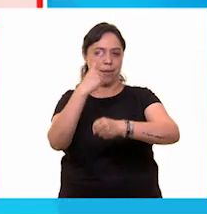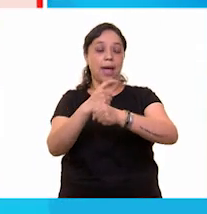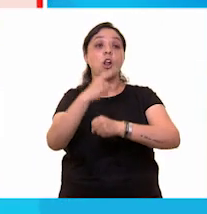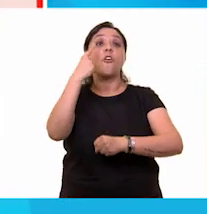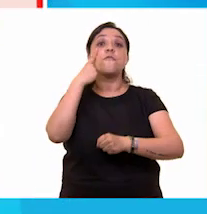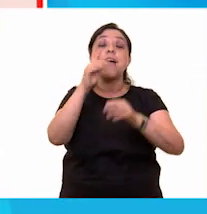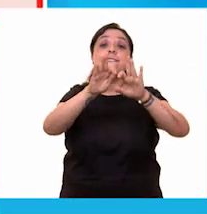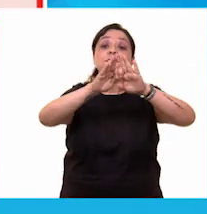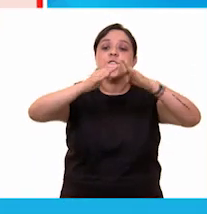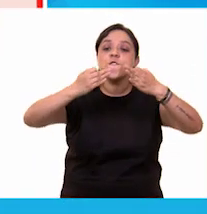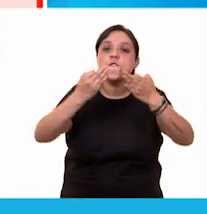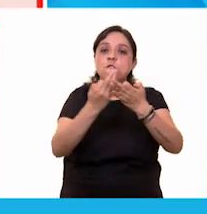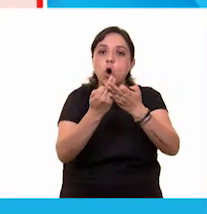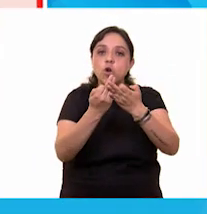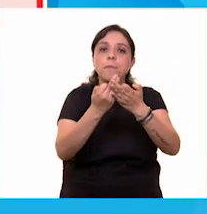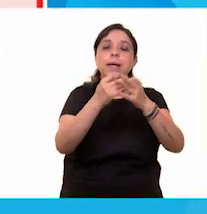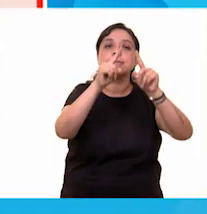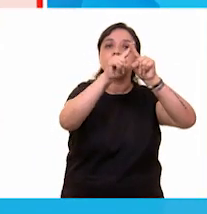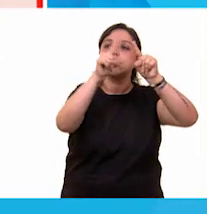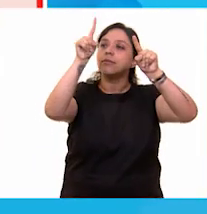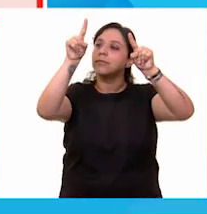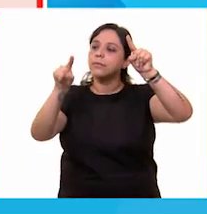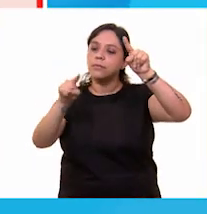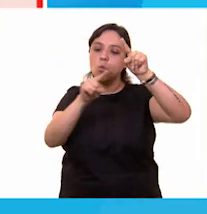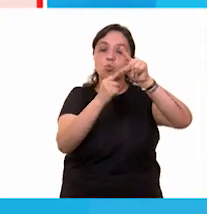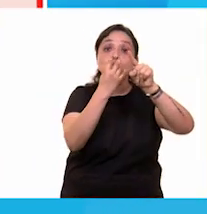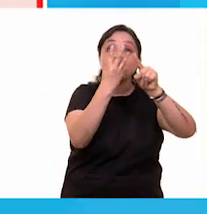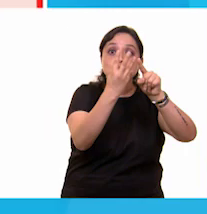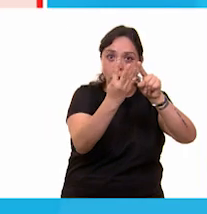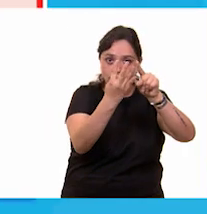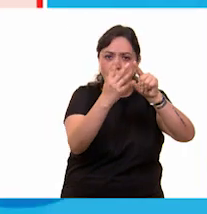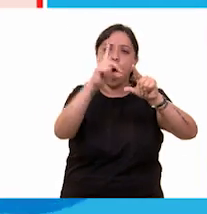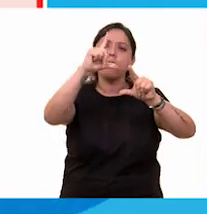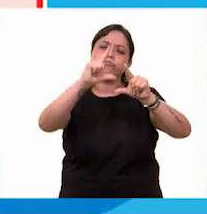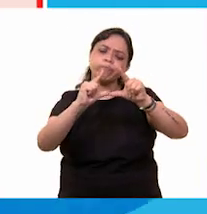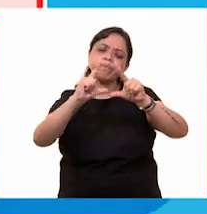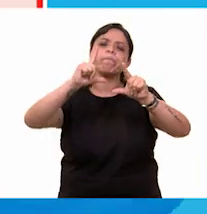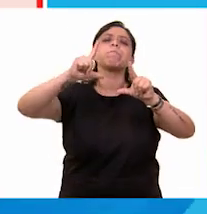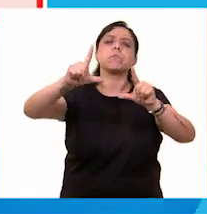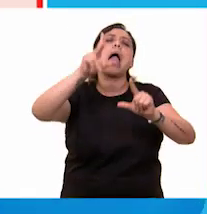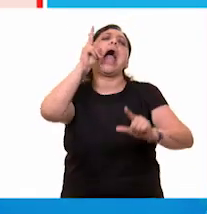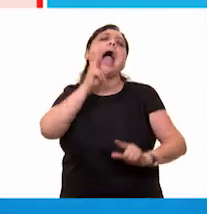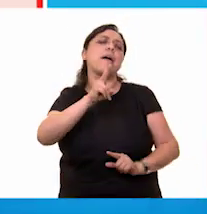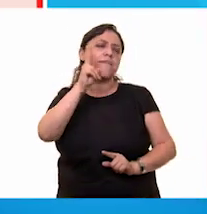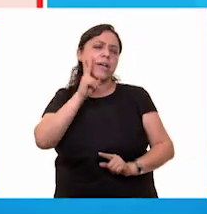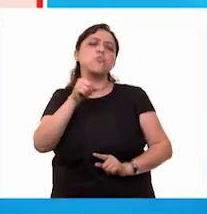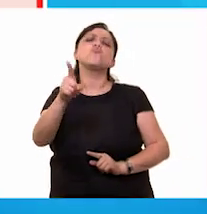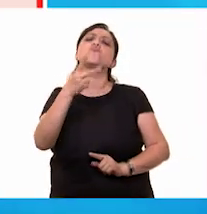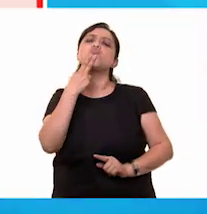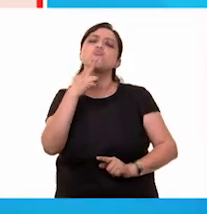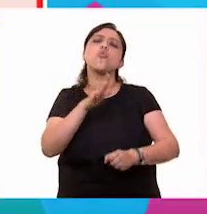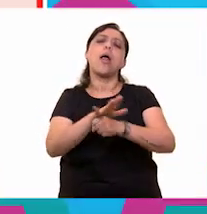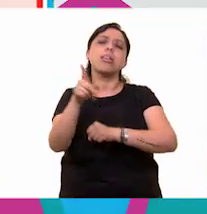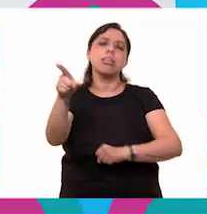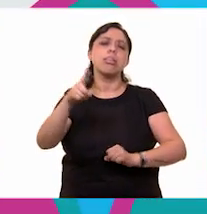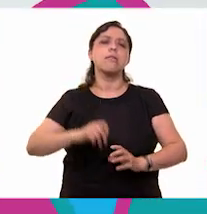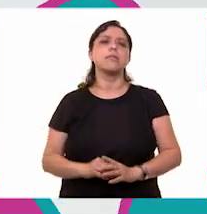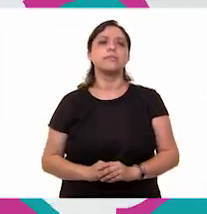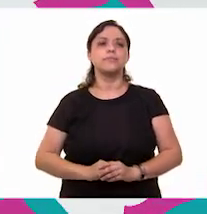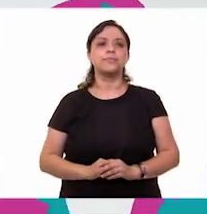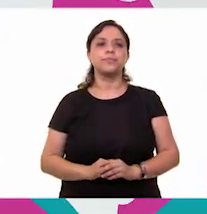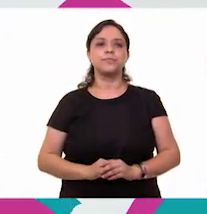figuras grandes y pequeñas de cuatro lados. Voy a ver qué figuras utilizaste tú. Y vamos a ver.